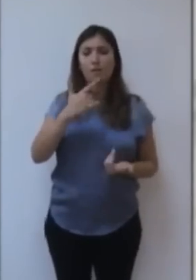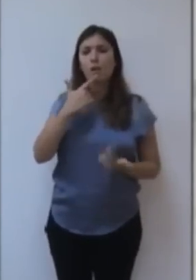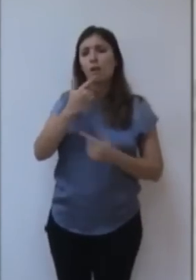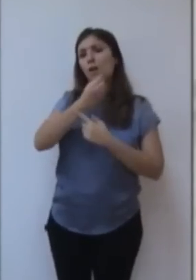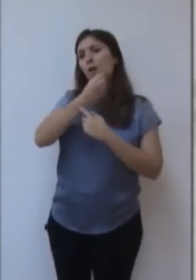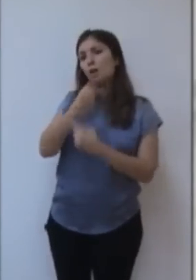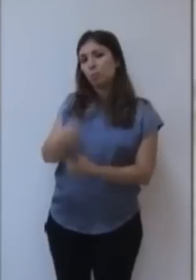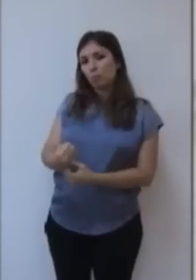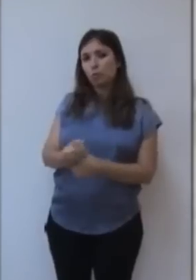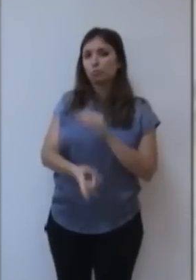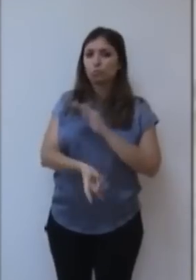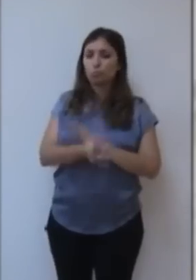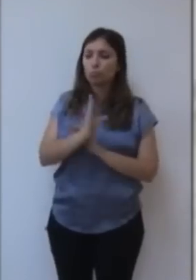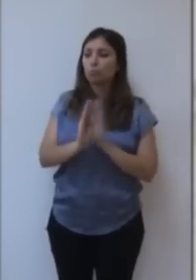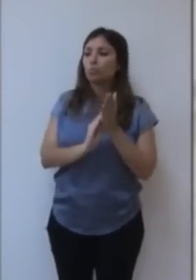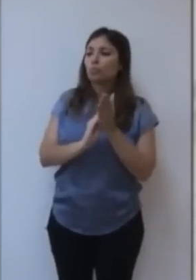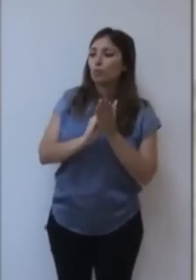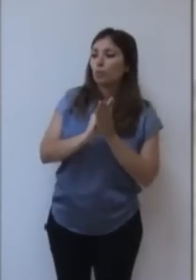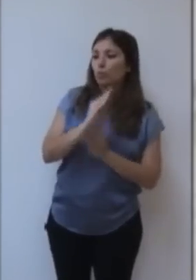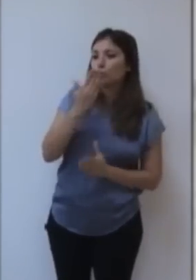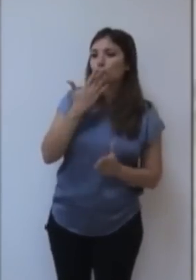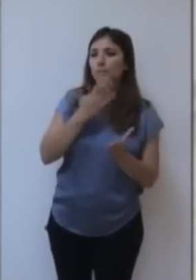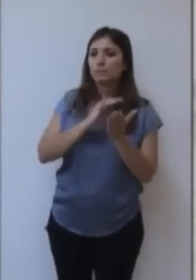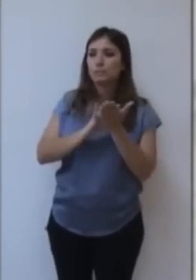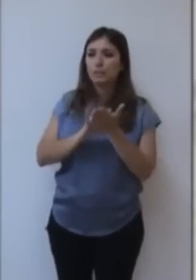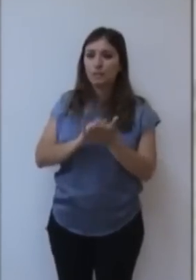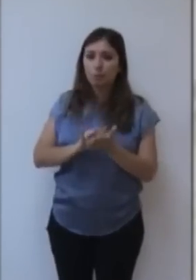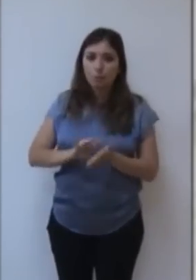apoya el desarrollo de productos, el desarrollo de servicios,